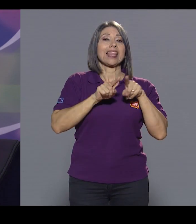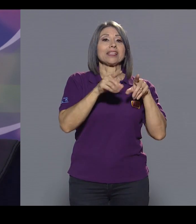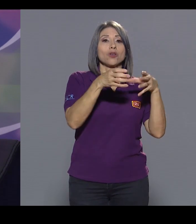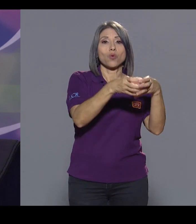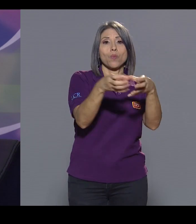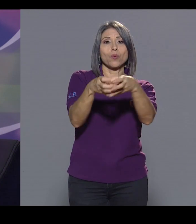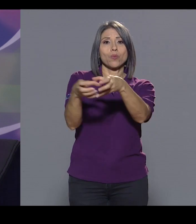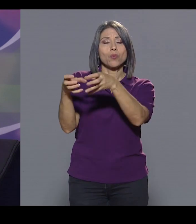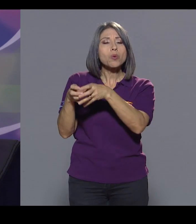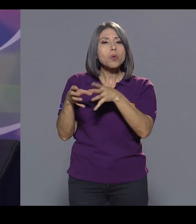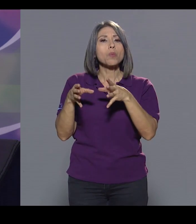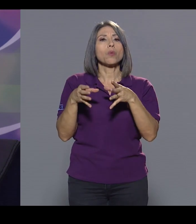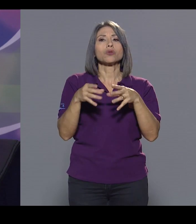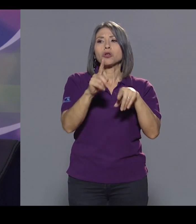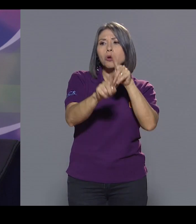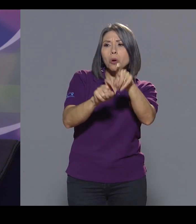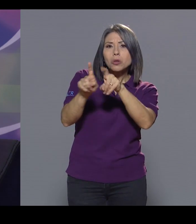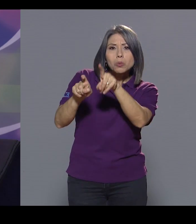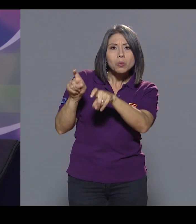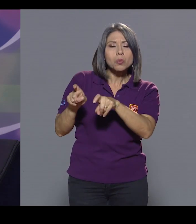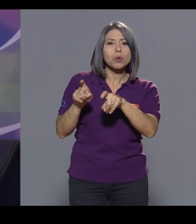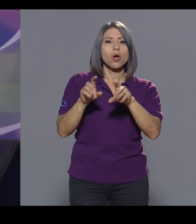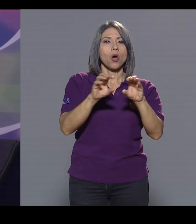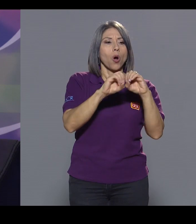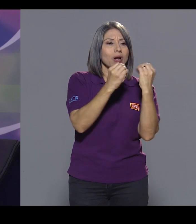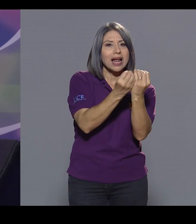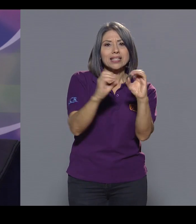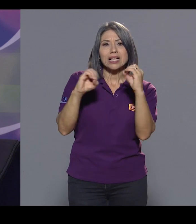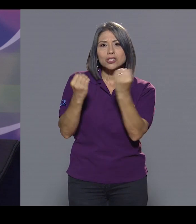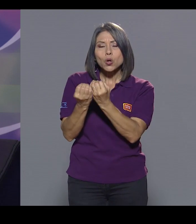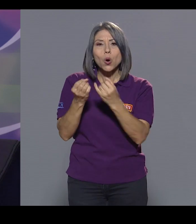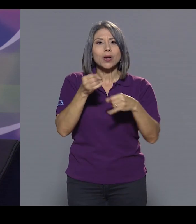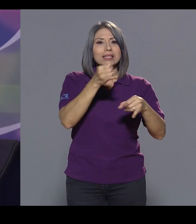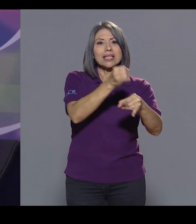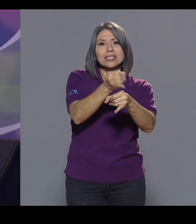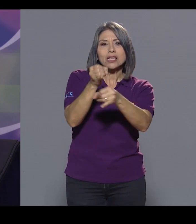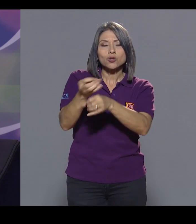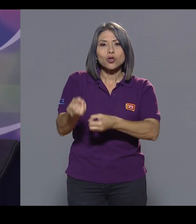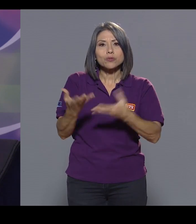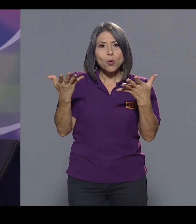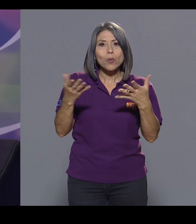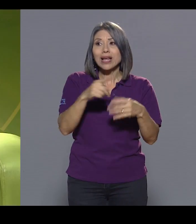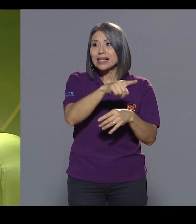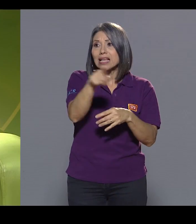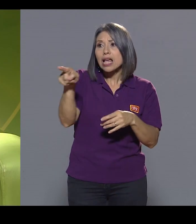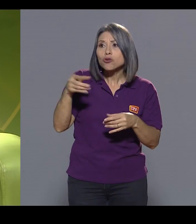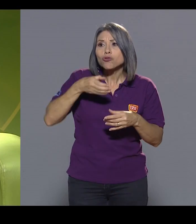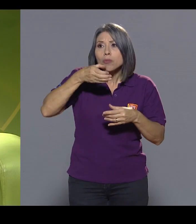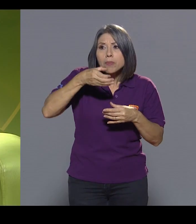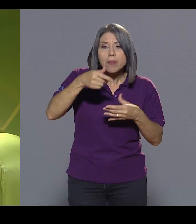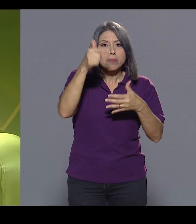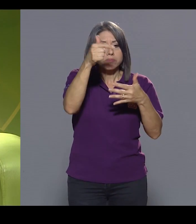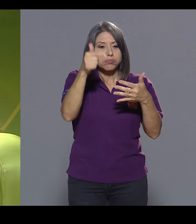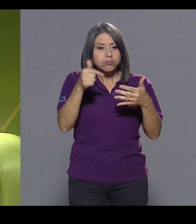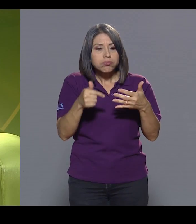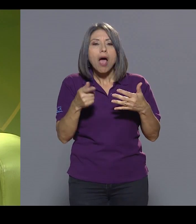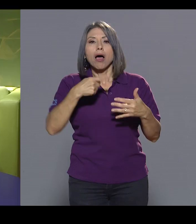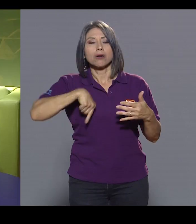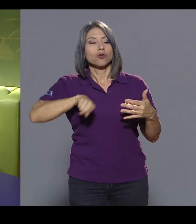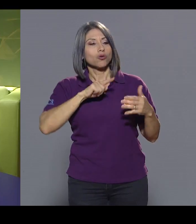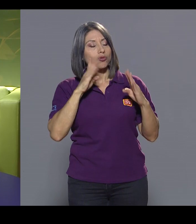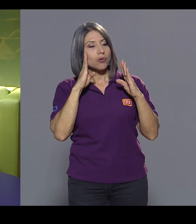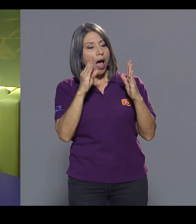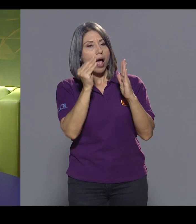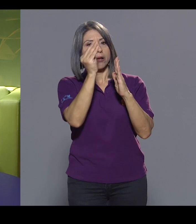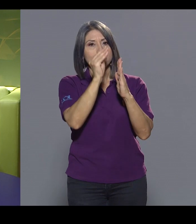instancias consultadas, organizaciones, instituciones públicas que tienen competencia en estos temas, y así